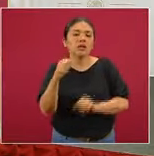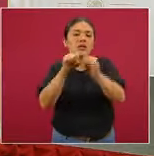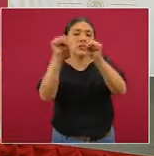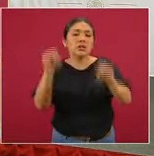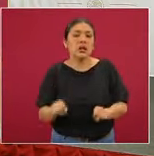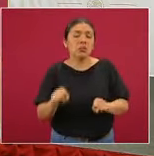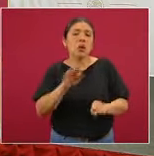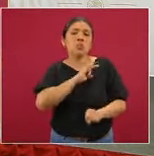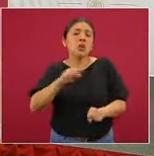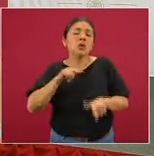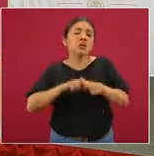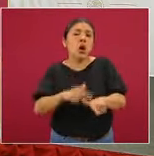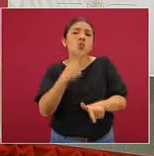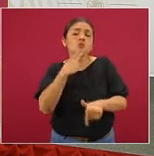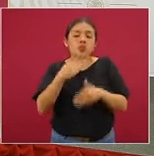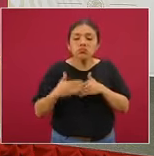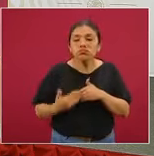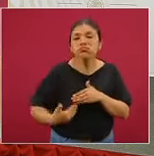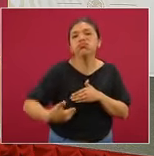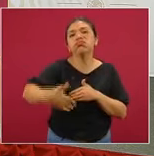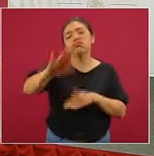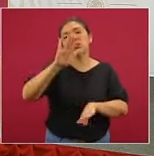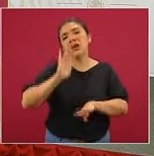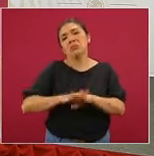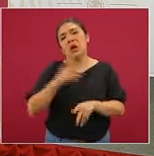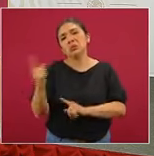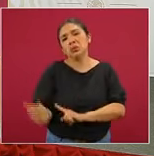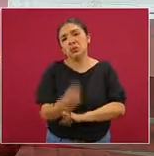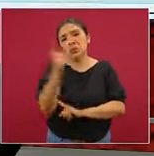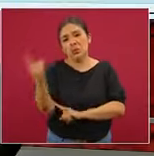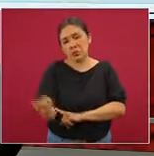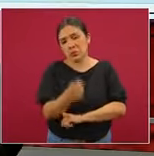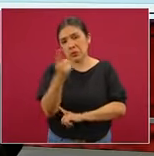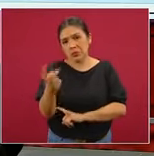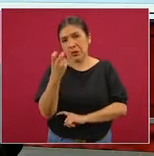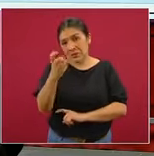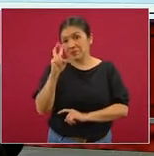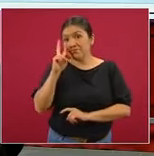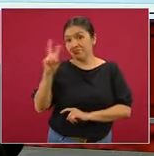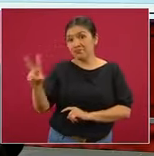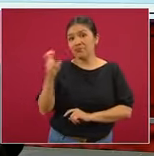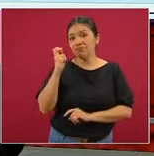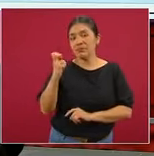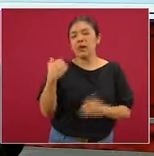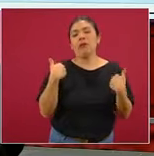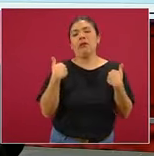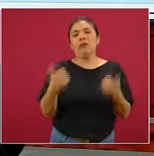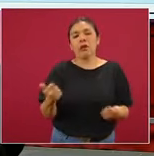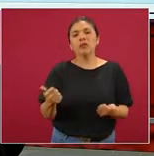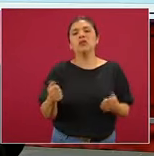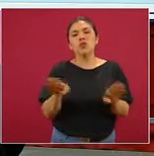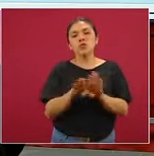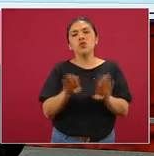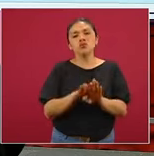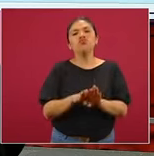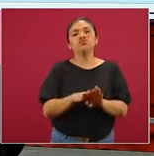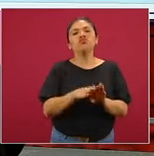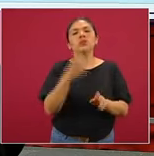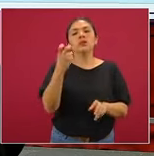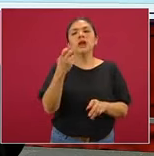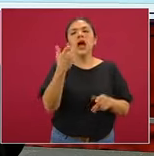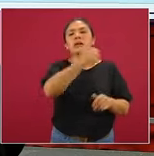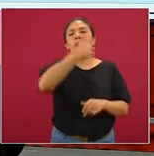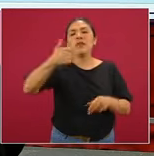seguro lo estarán haciendo de ahora en adelante. Entonces, aquí también podemos ver claramente esta